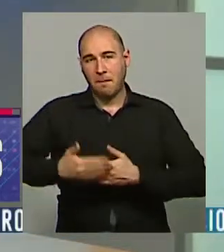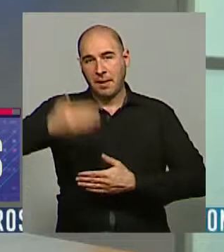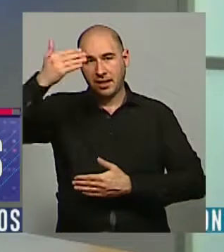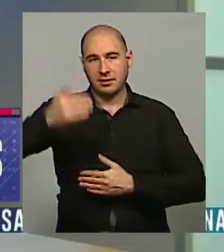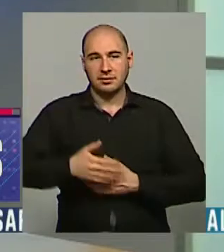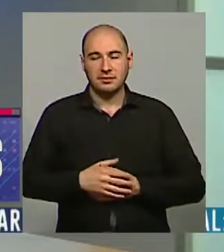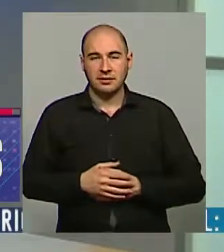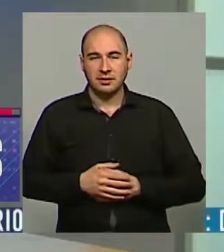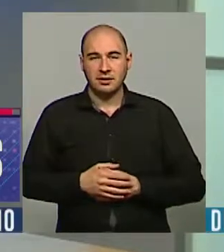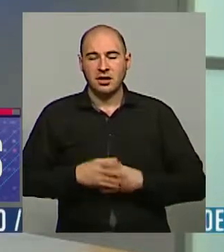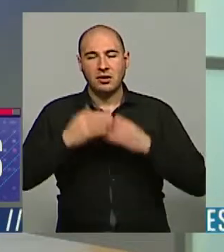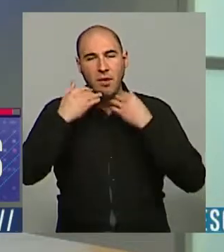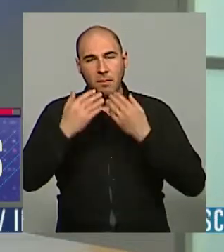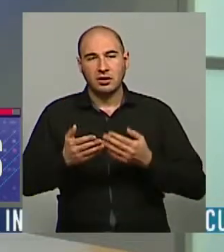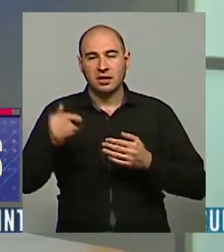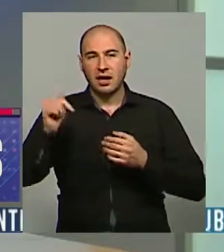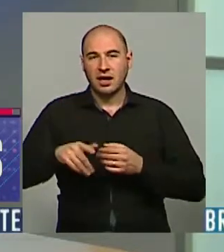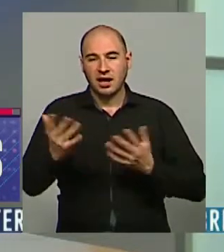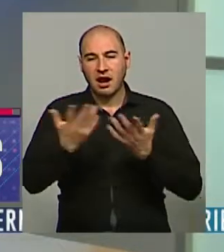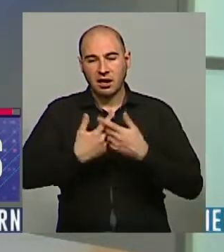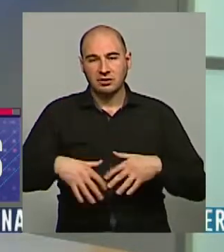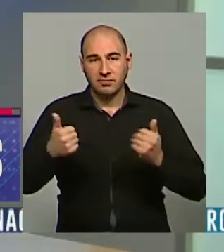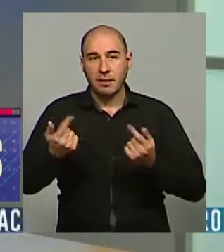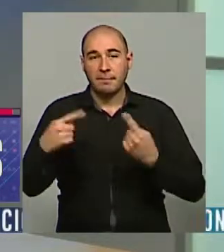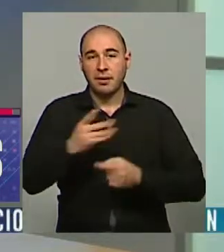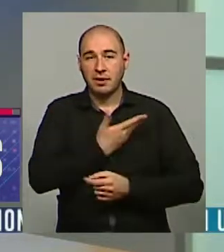muro. Digo, más allá de que quieran mantener una buena relación,